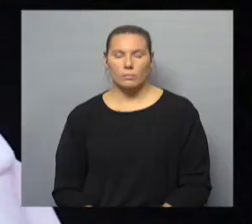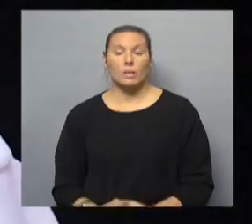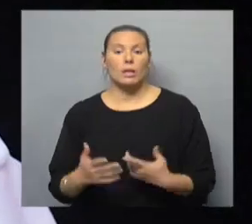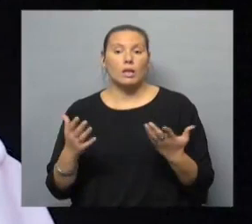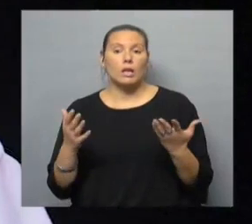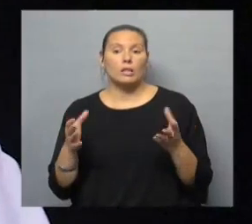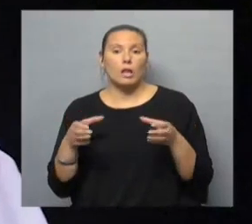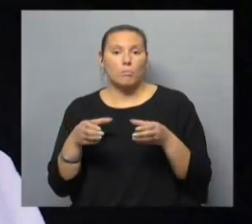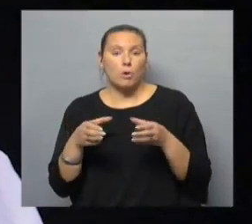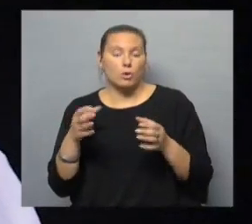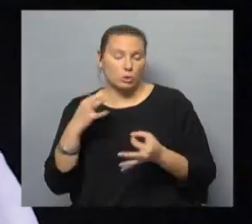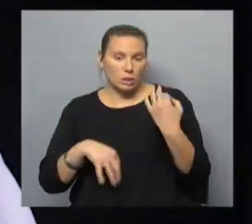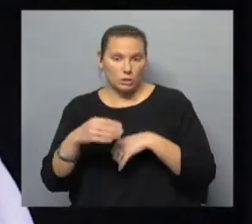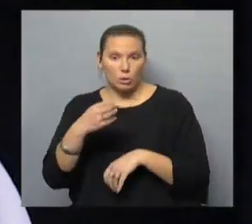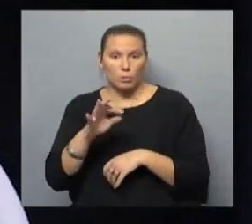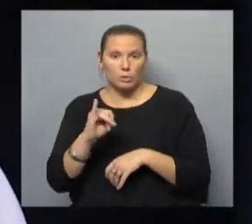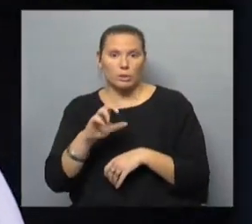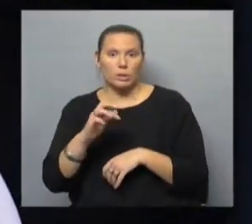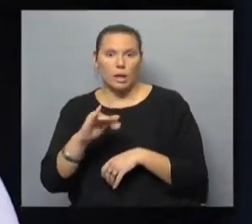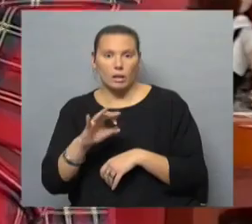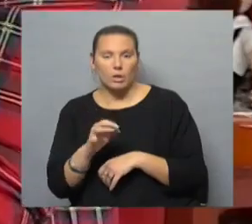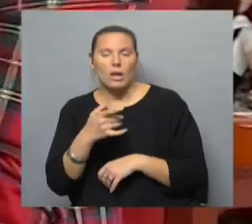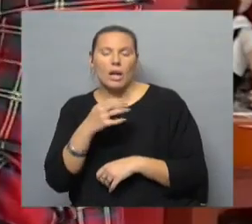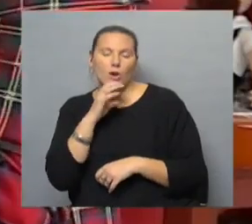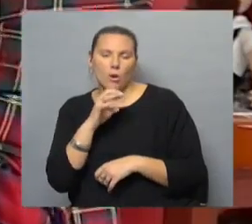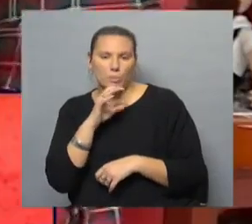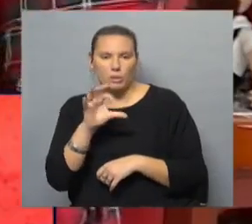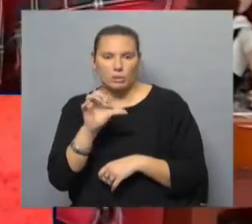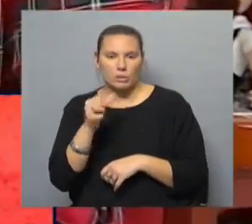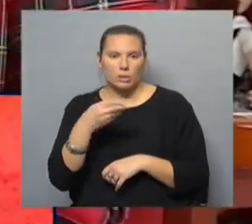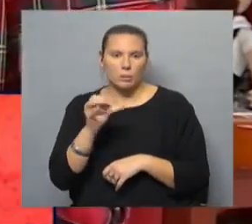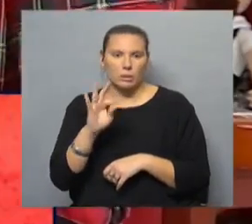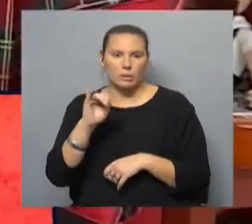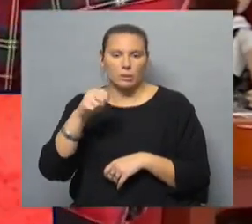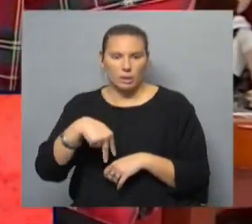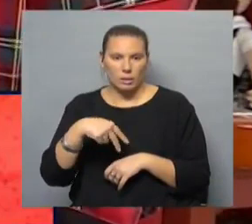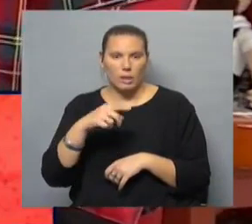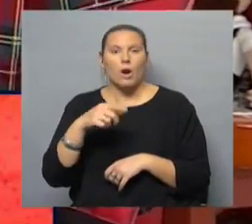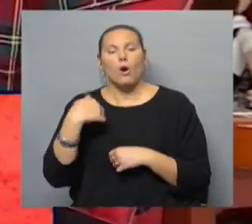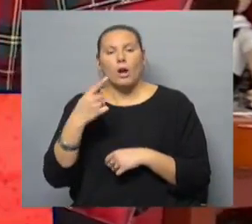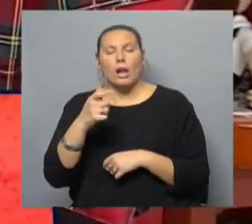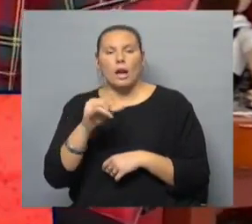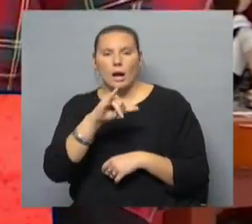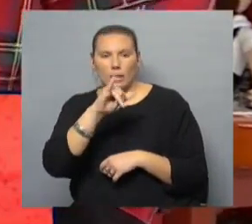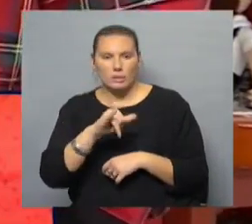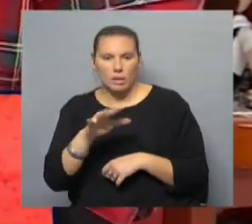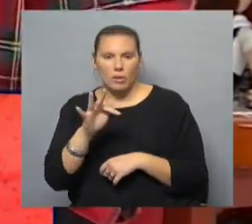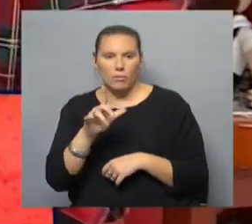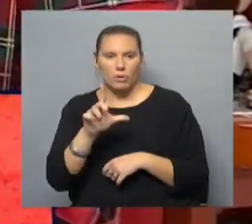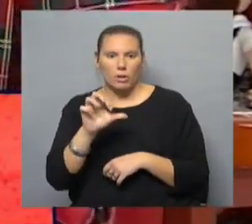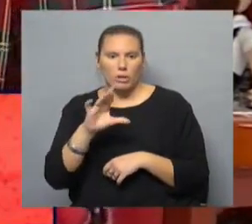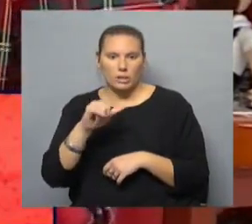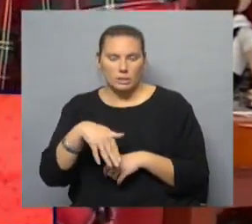Estamos con Boticario que somos. Sebastián, mira, esto es gracioso. Sebastián Báez, Sebastián Lyons, Florencia